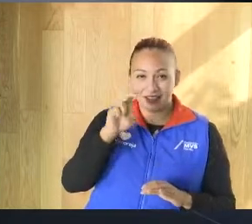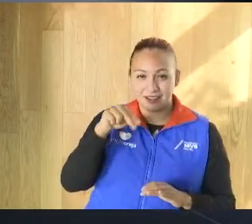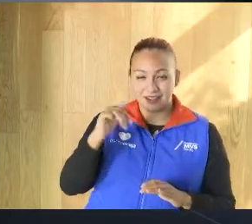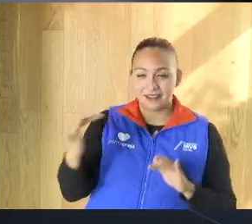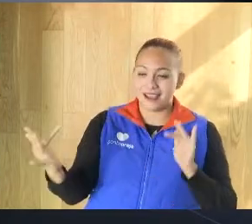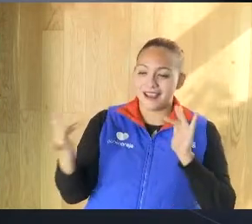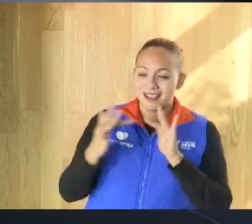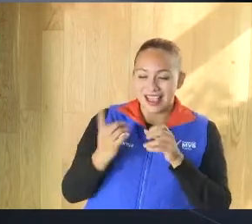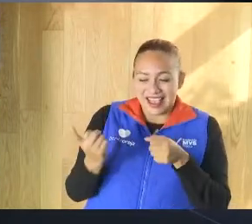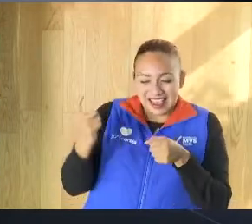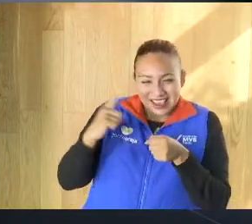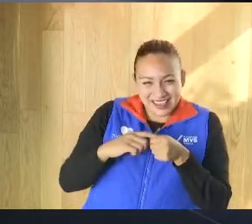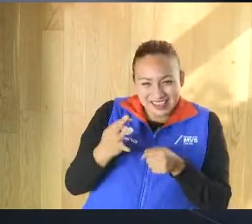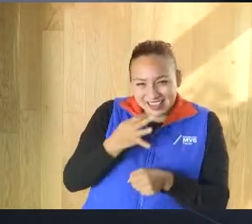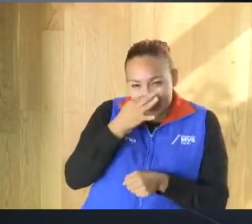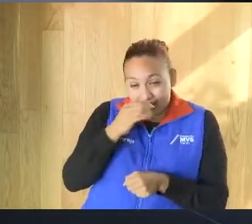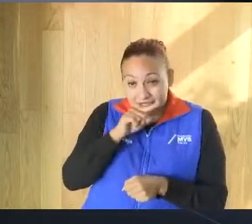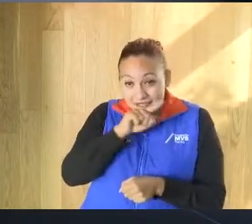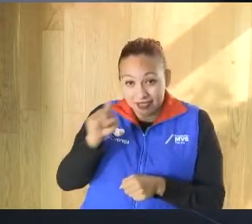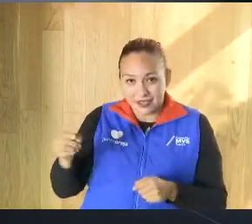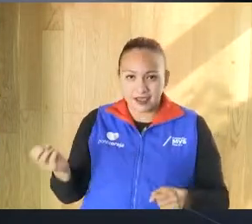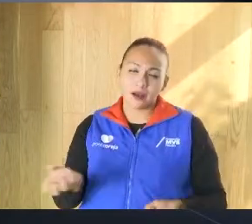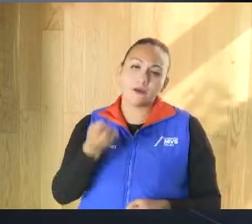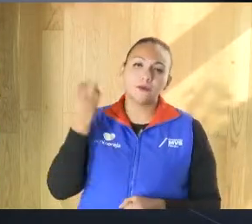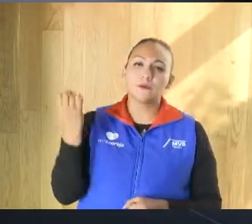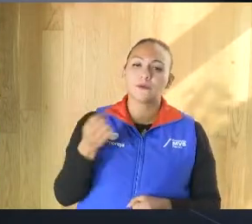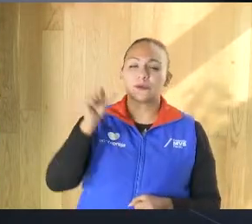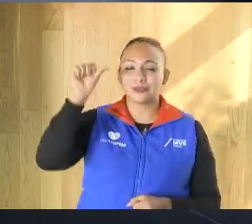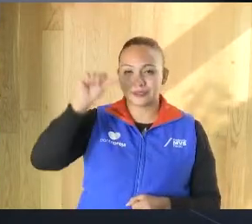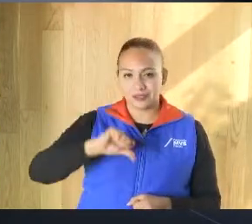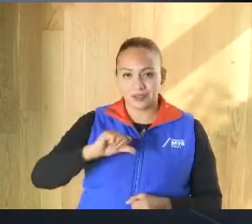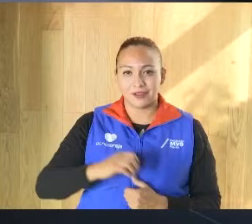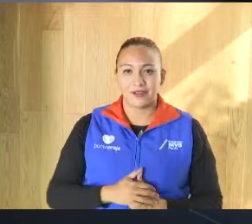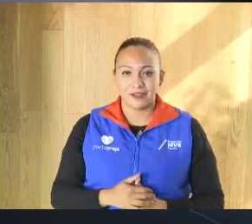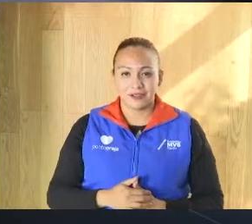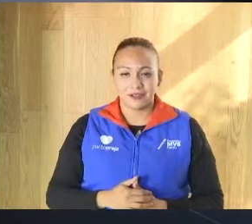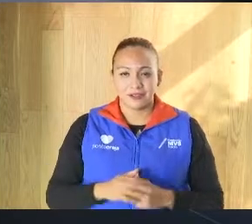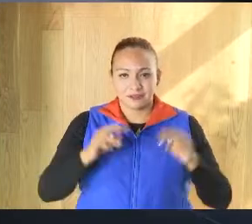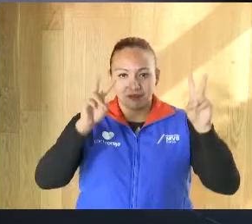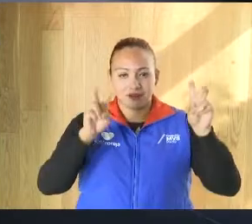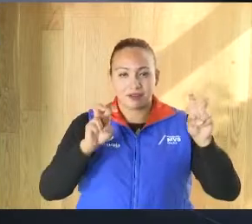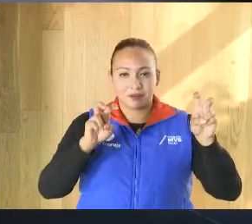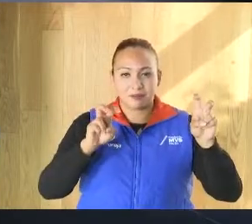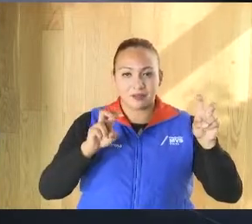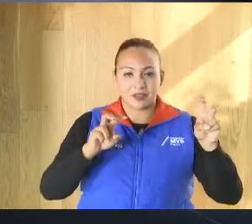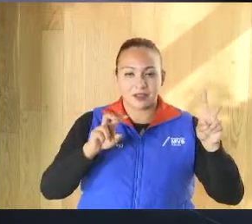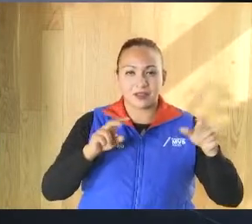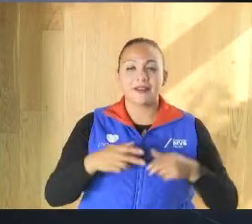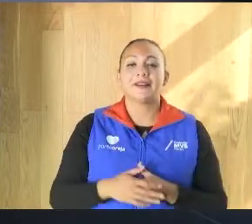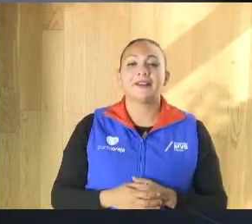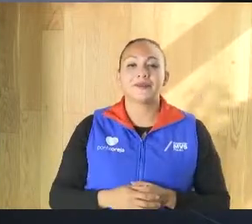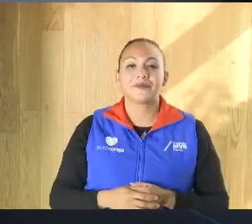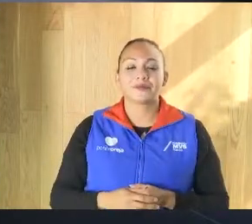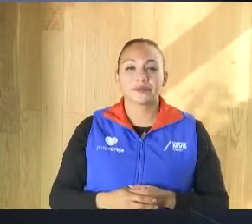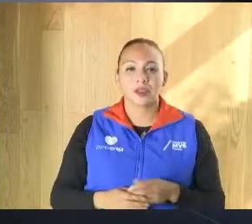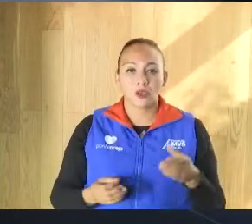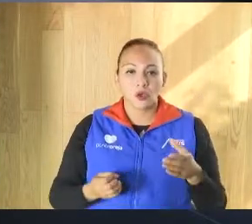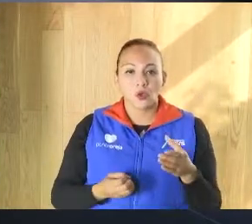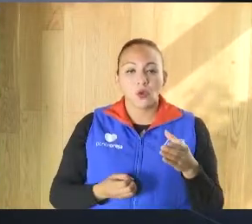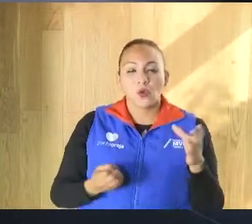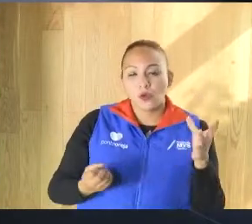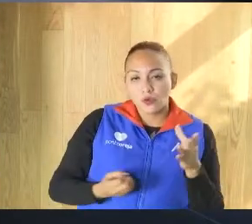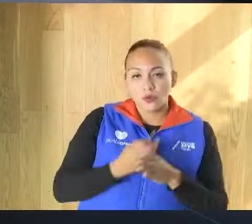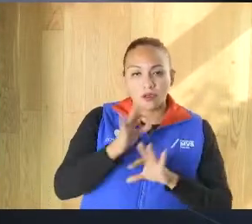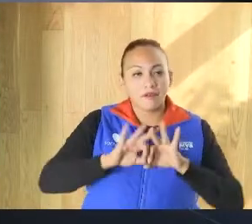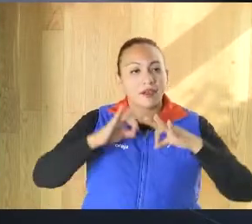de Forética, que será la que nos brindará esta conferencia magistral denominada Tendencias en Sostenibilidad, la